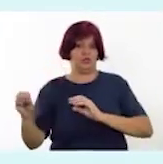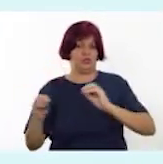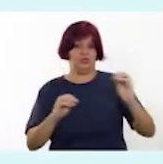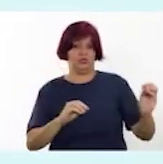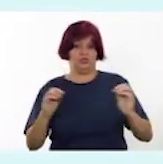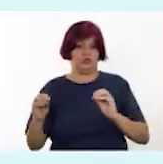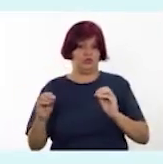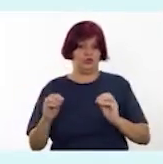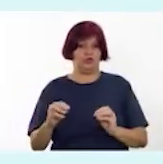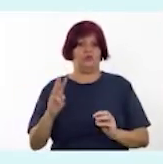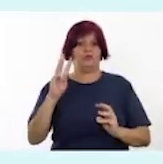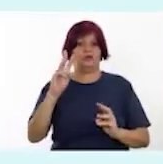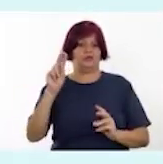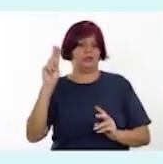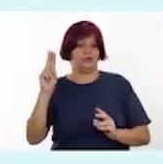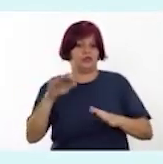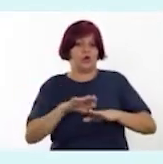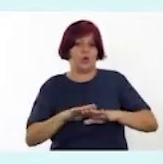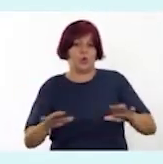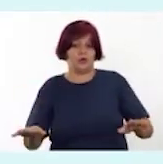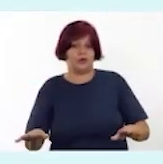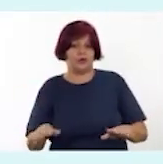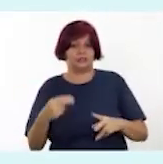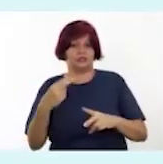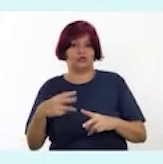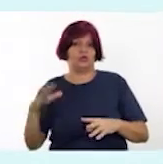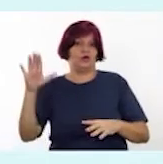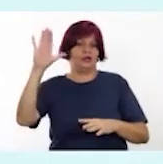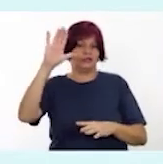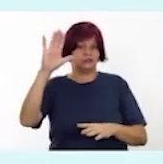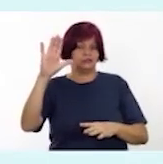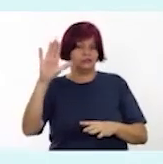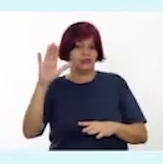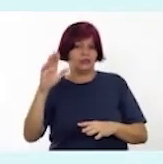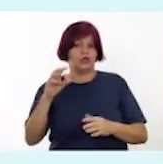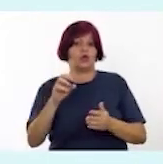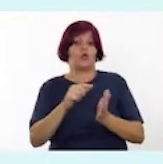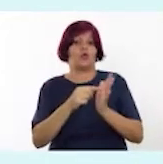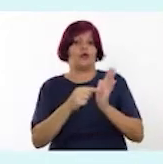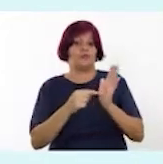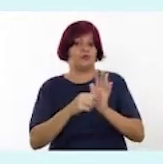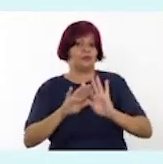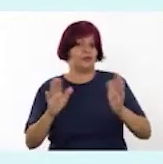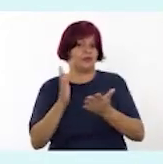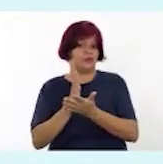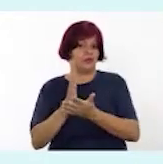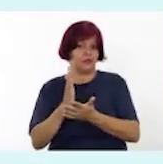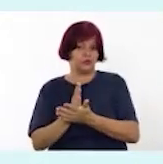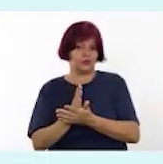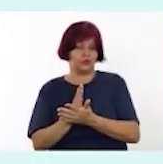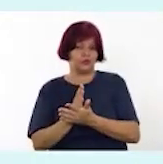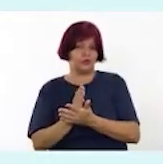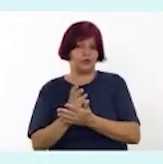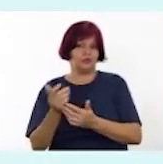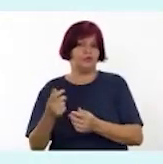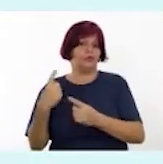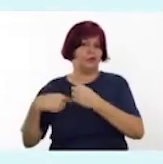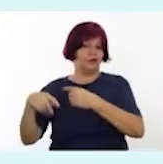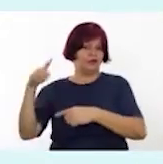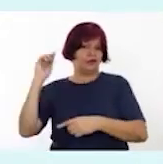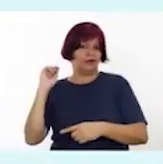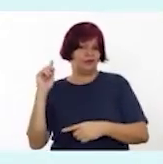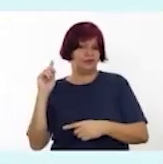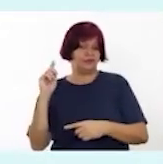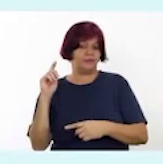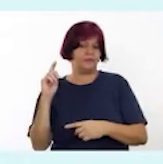32 en una base doble, da 2 a la 5, y por la propiedad que habíamos visto en la clase anterior